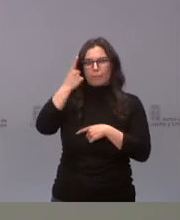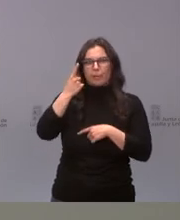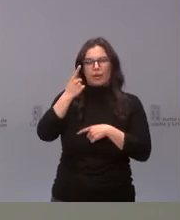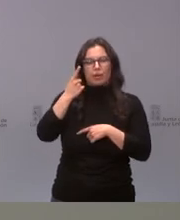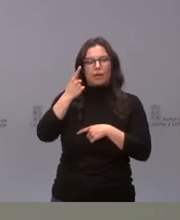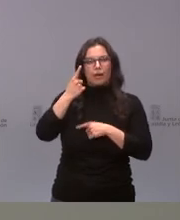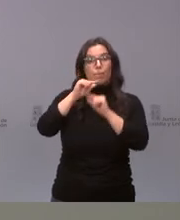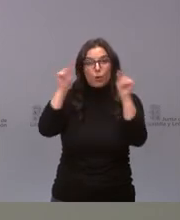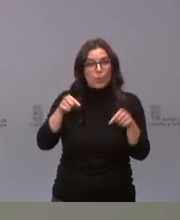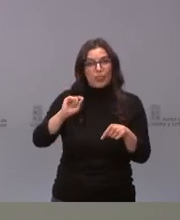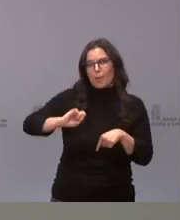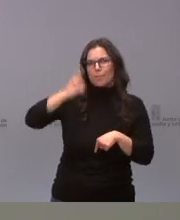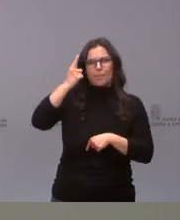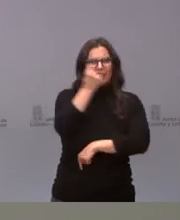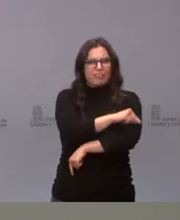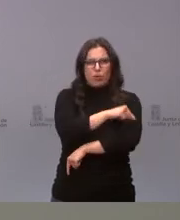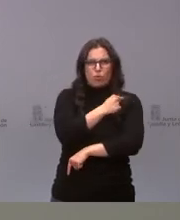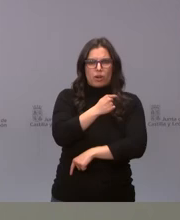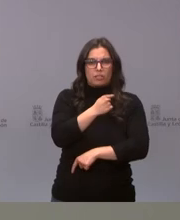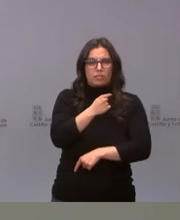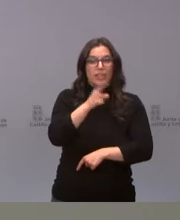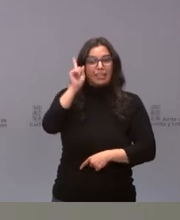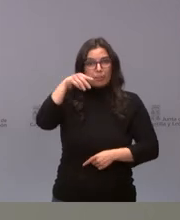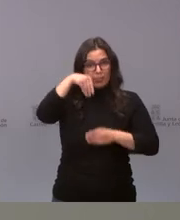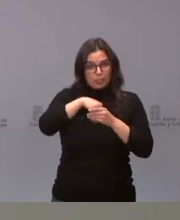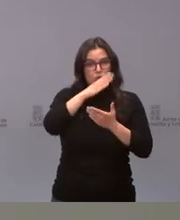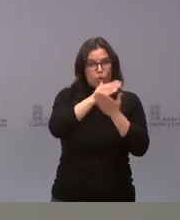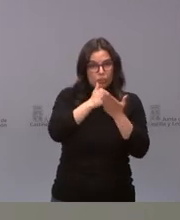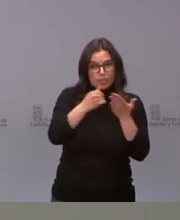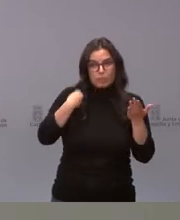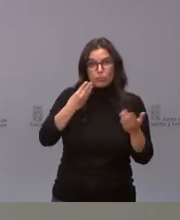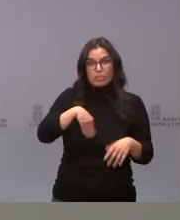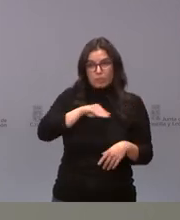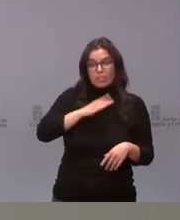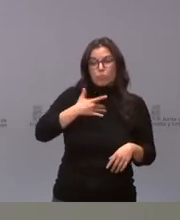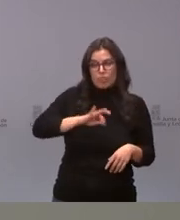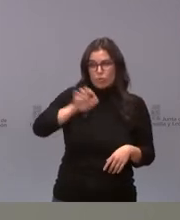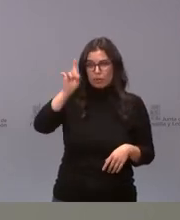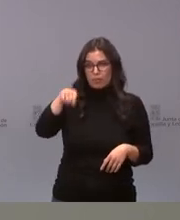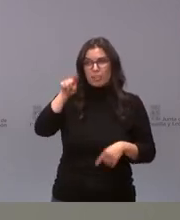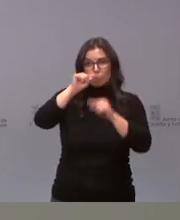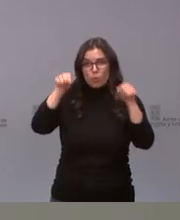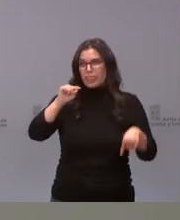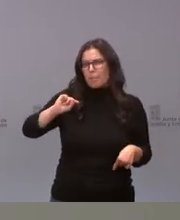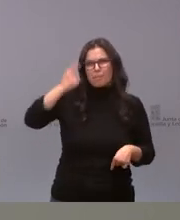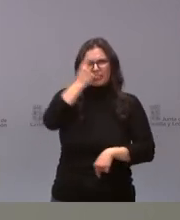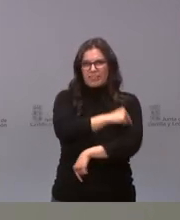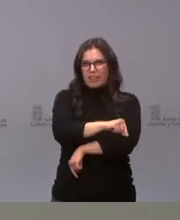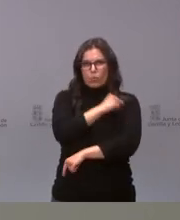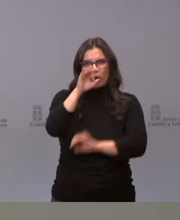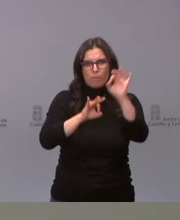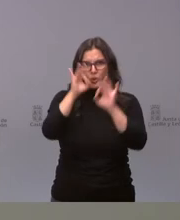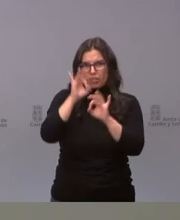digo, la primera provincia, y también dentro de la comunidad y también dentro de España y probablemente dentro de Europa, que más vacunas tiene por